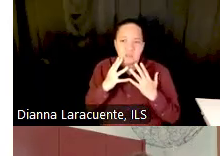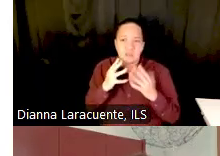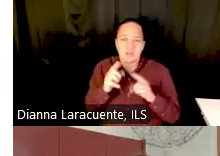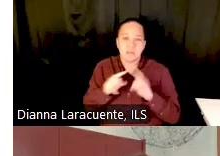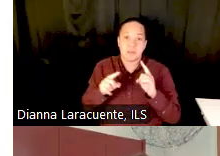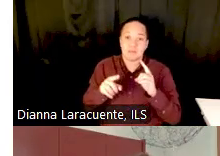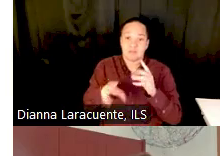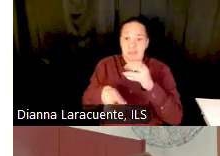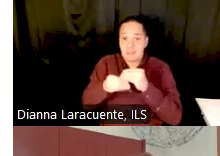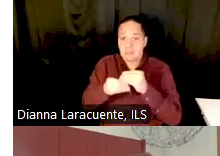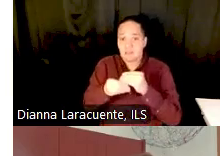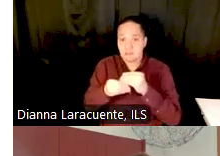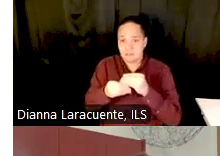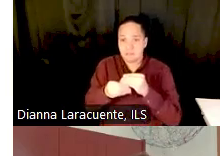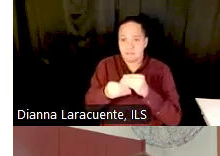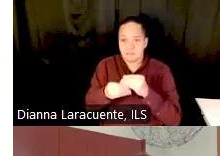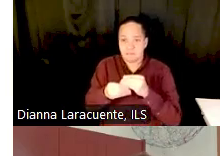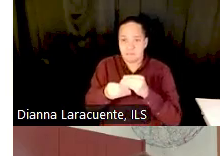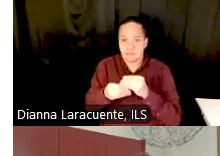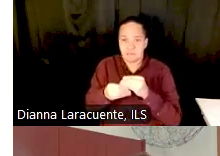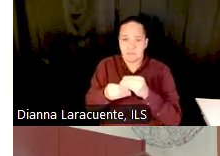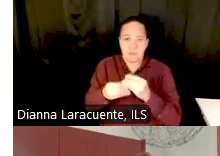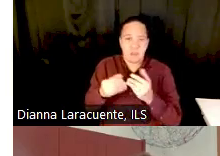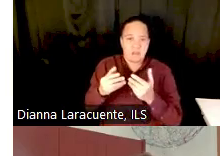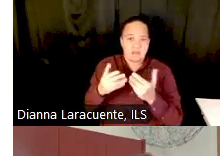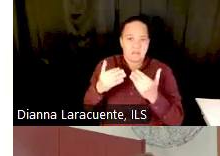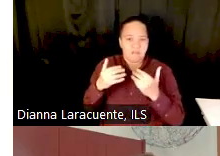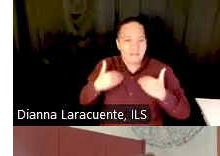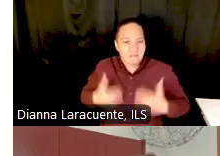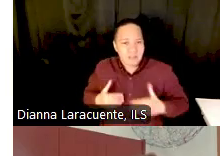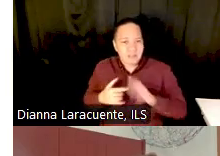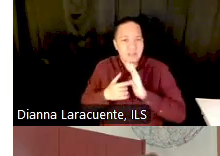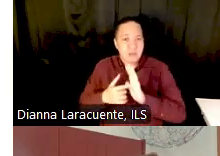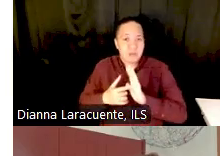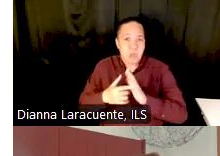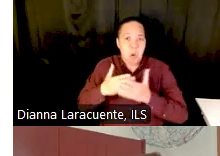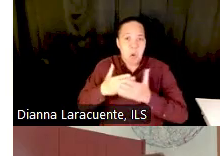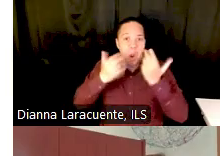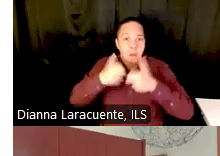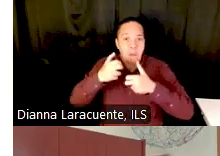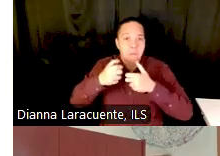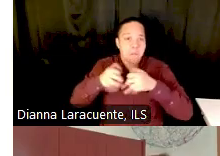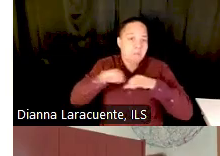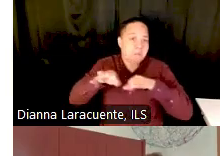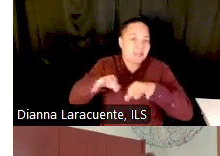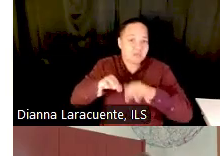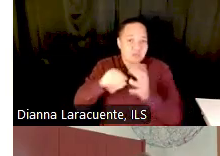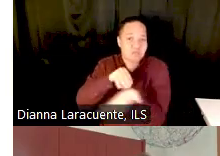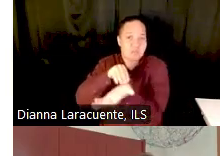problemas, expresiones de síntomas físicos sin explicación médica. También en el